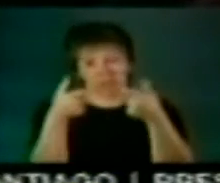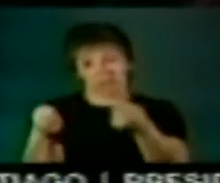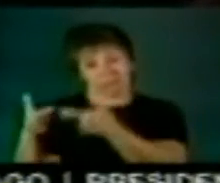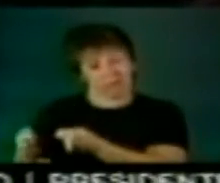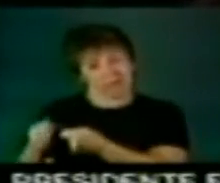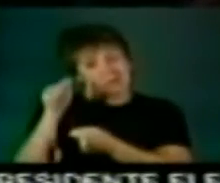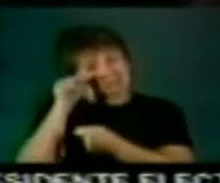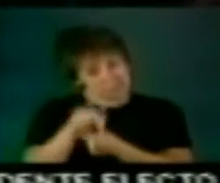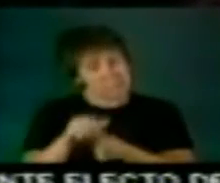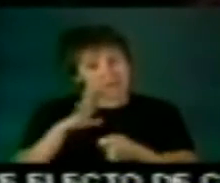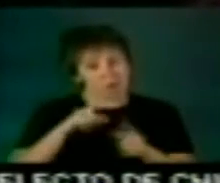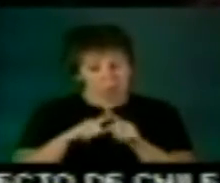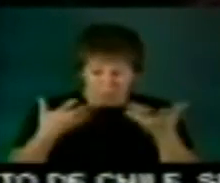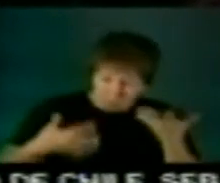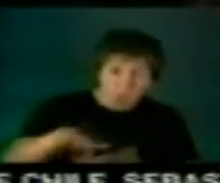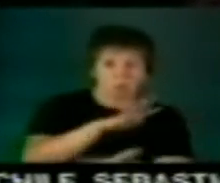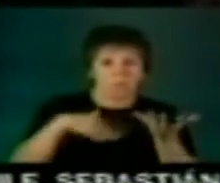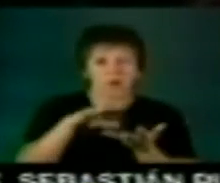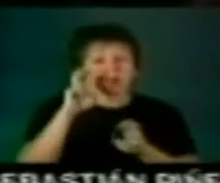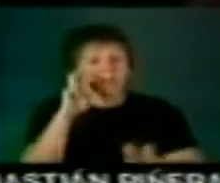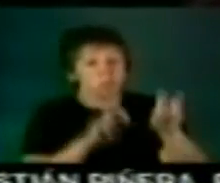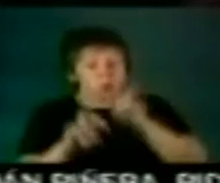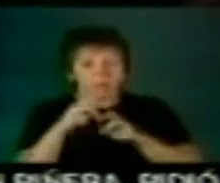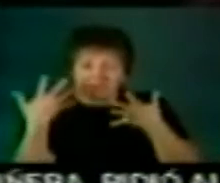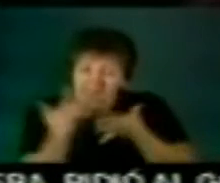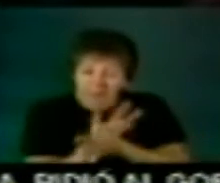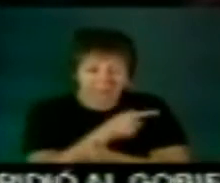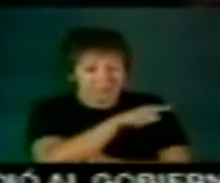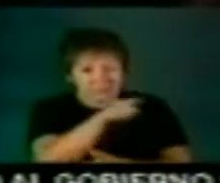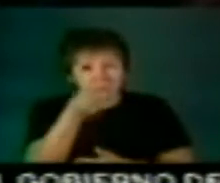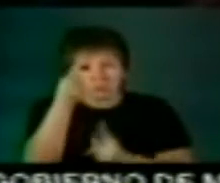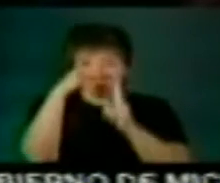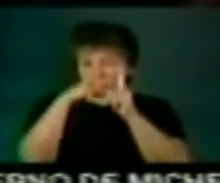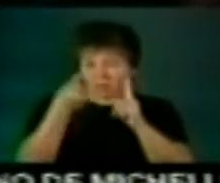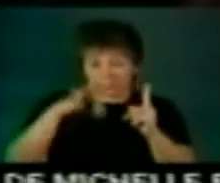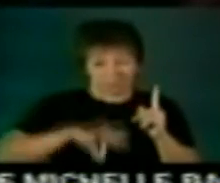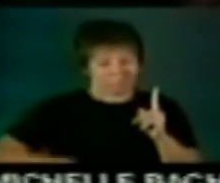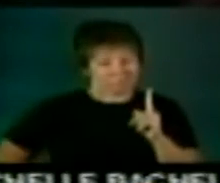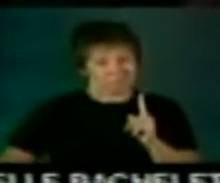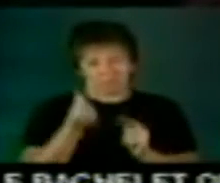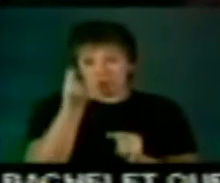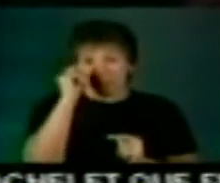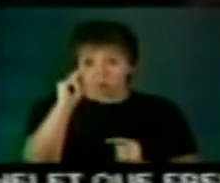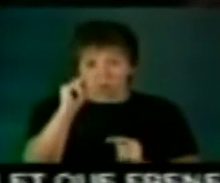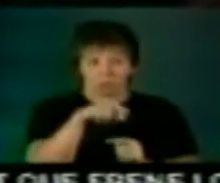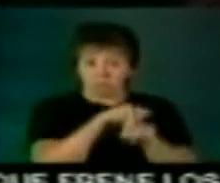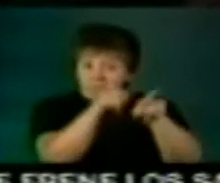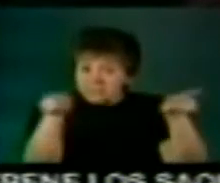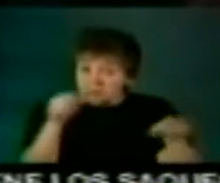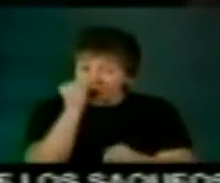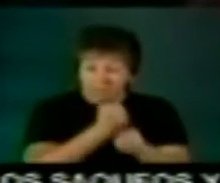Y vamos a movernos rápido para aliviar en algo la penuria salarial que los aflige.